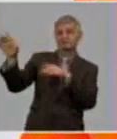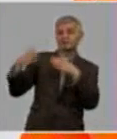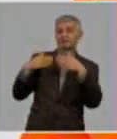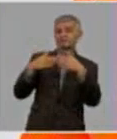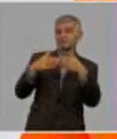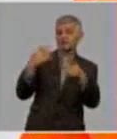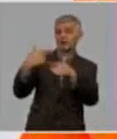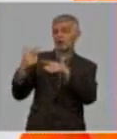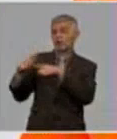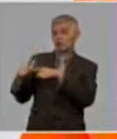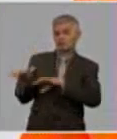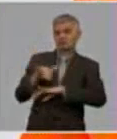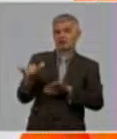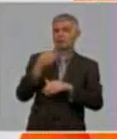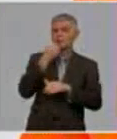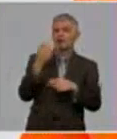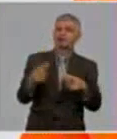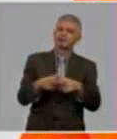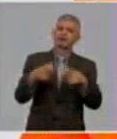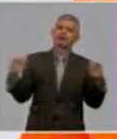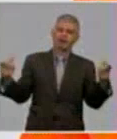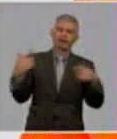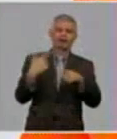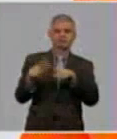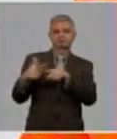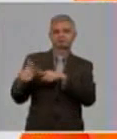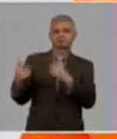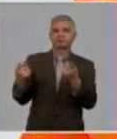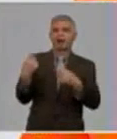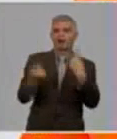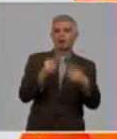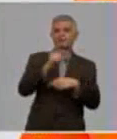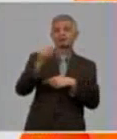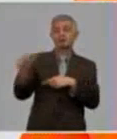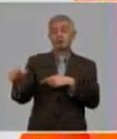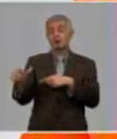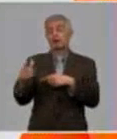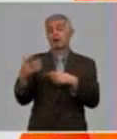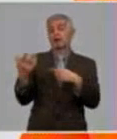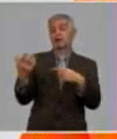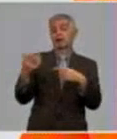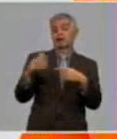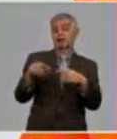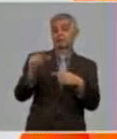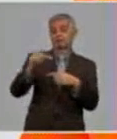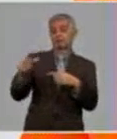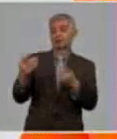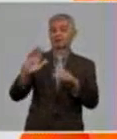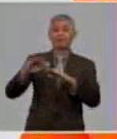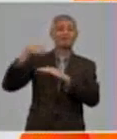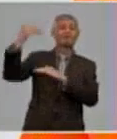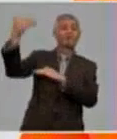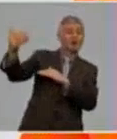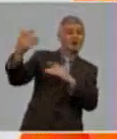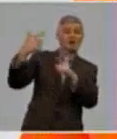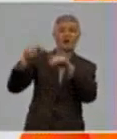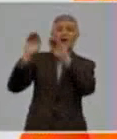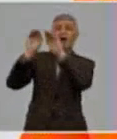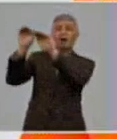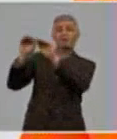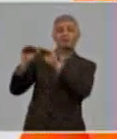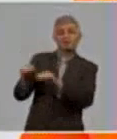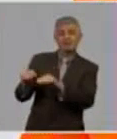transportación interprovincial, pues entonces ya se amplía el despacho a los residentes en provincias que están fuera de los lugares donde están los almacenes de